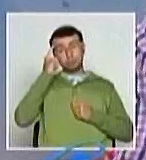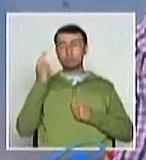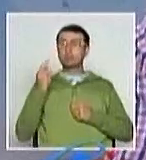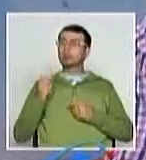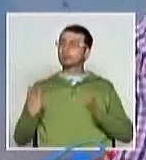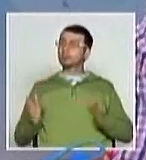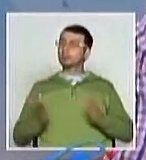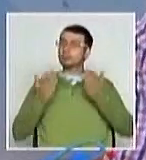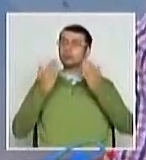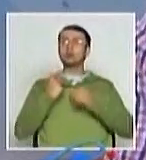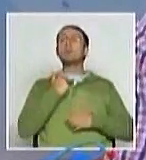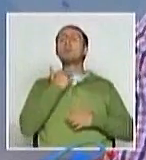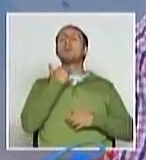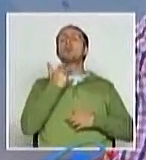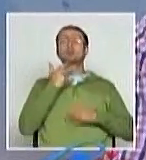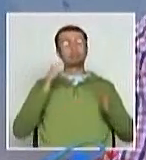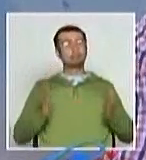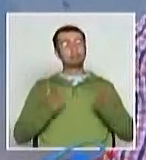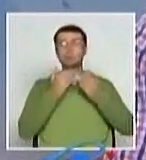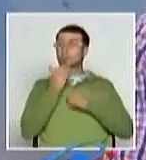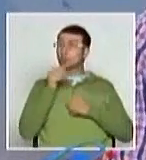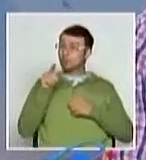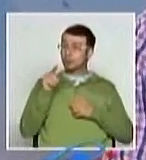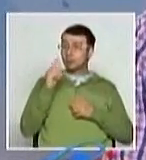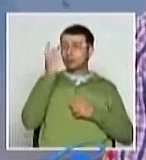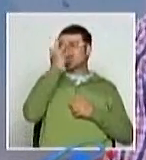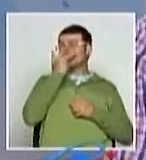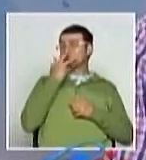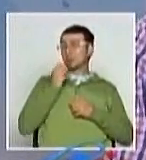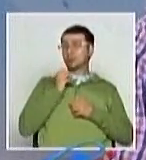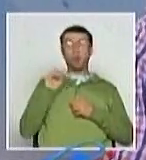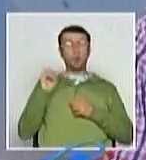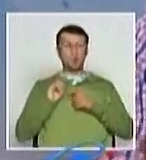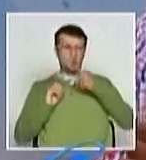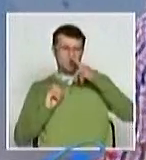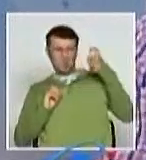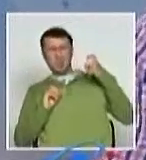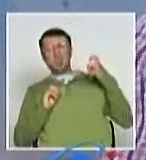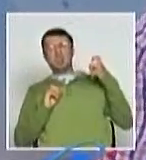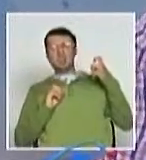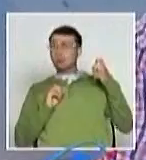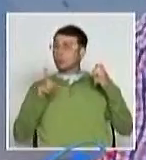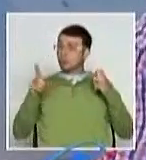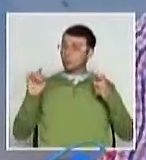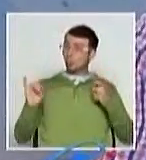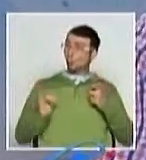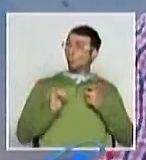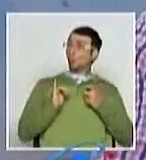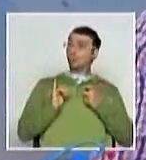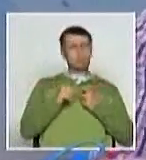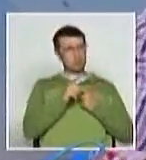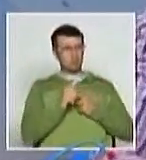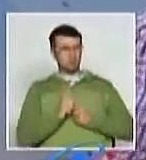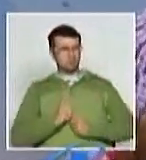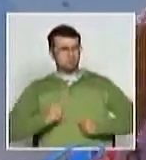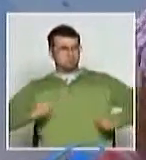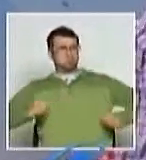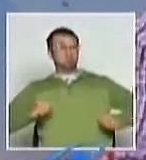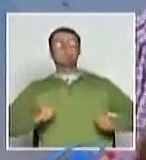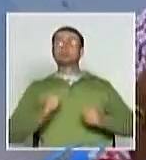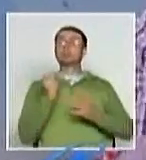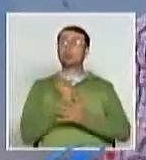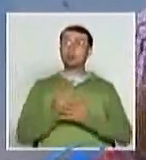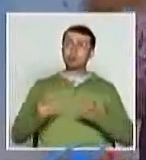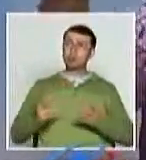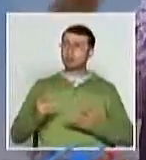y por eso cómo está de linda cómo está de fea cómo está de delgada cómo está de gorda y todas esas palabras